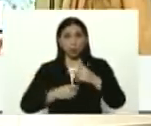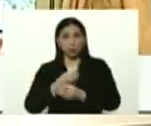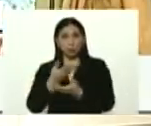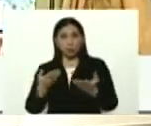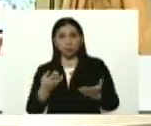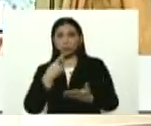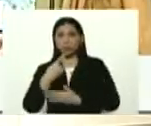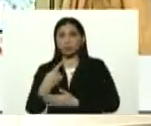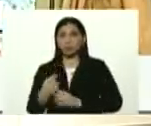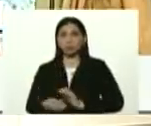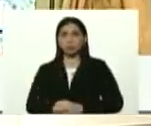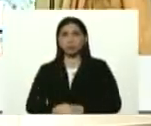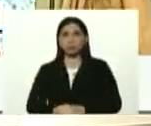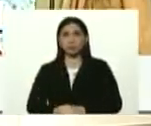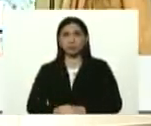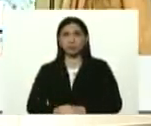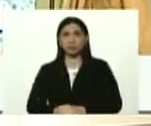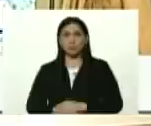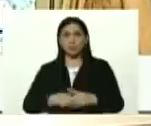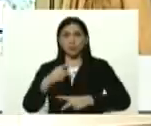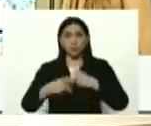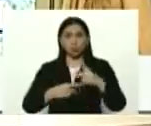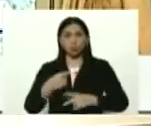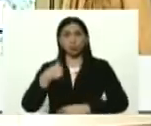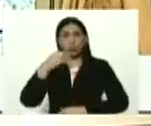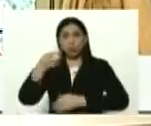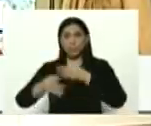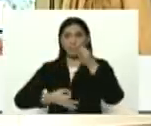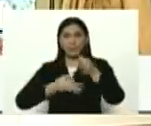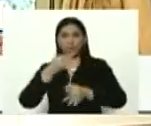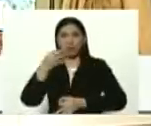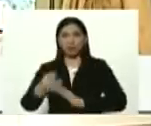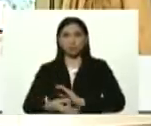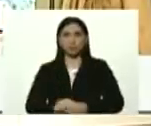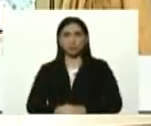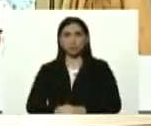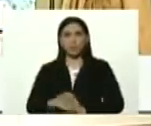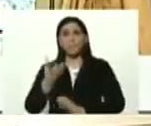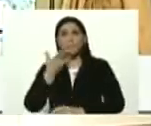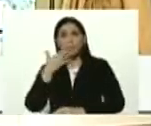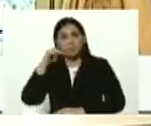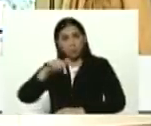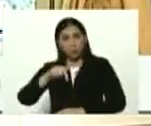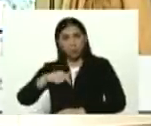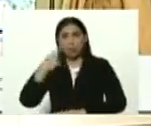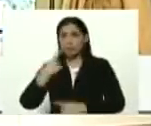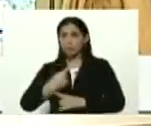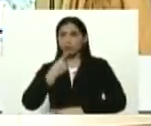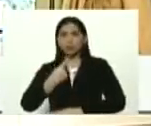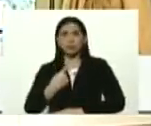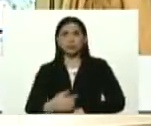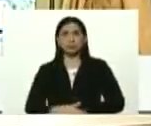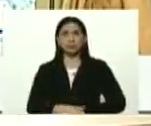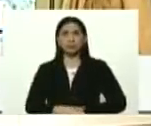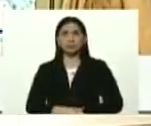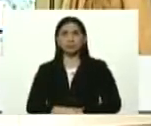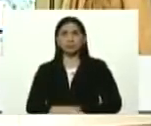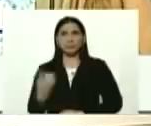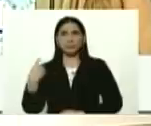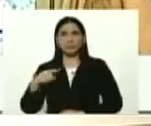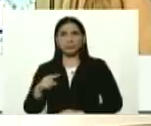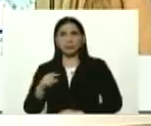diciendo, producto de esto que estoy explicando. Por ejemplo, hoy tengo que decirle que